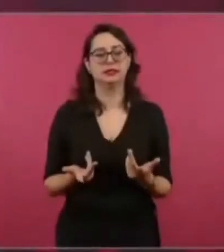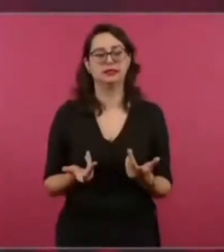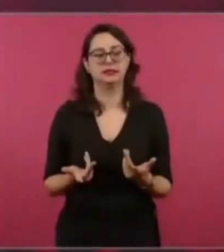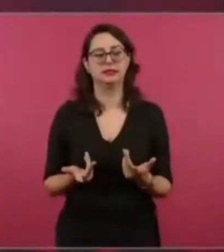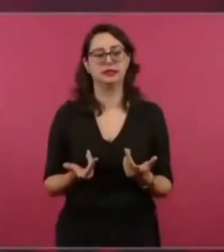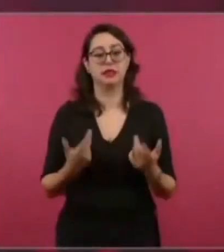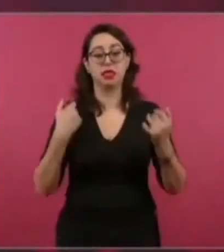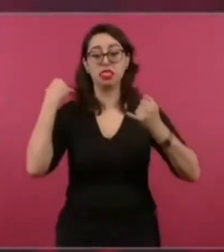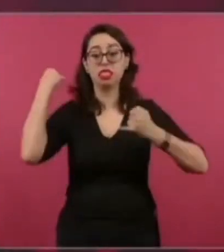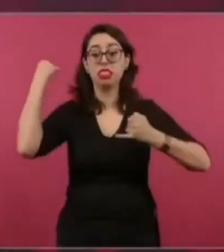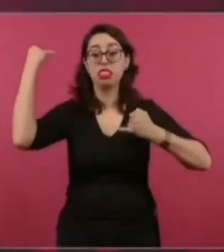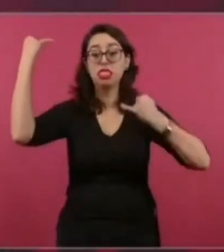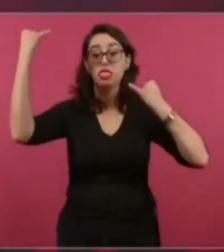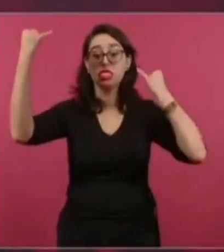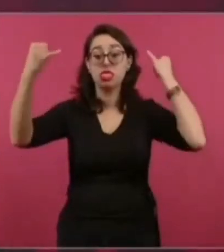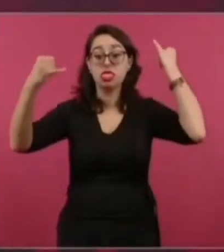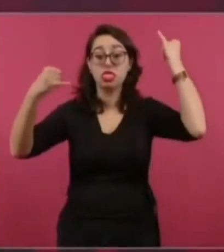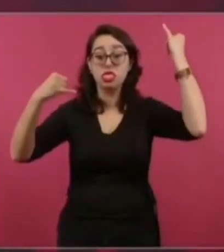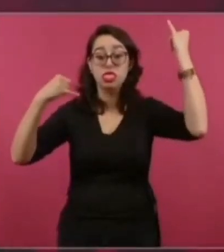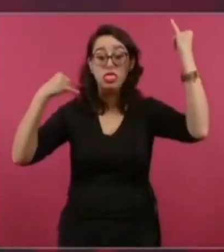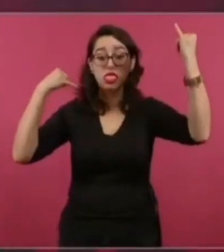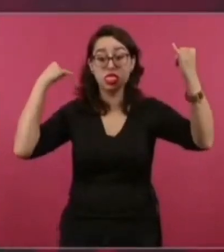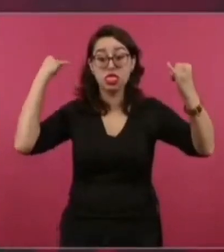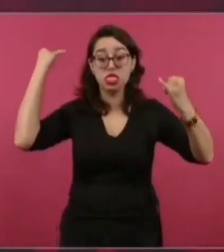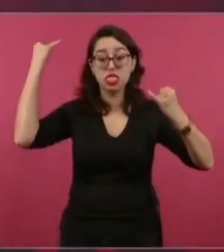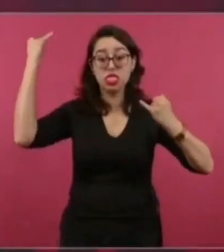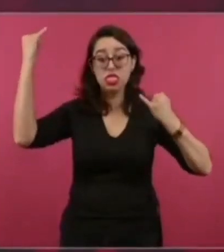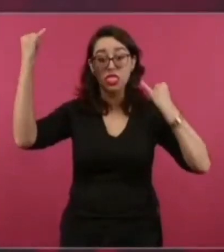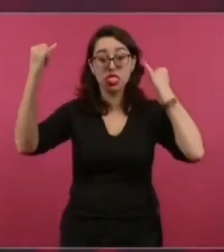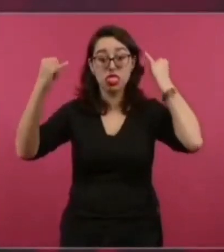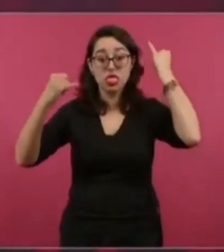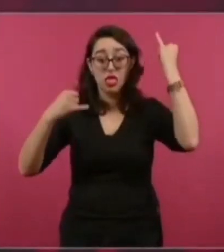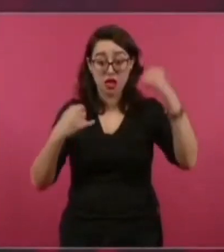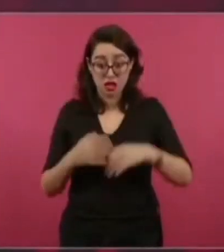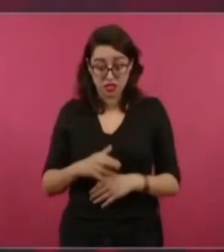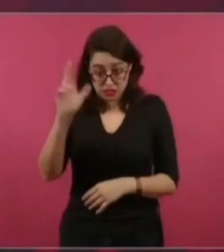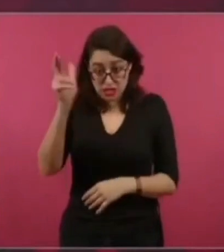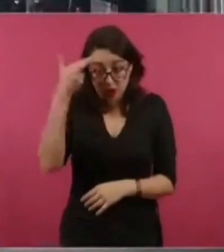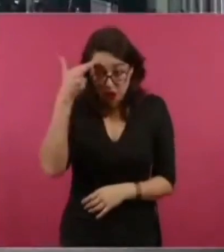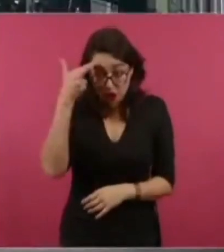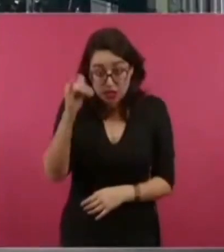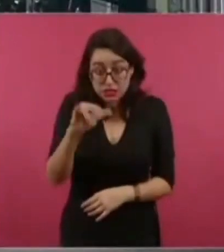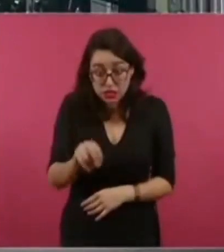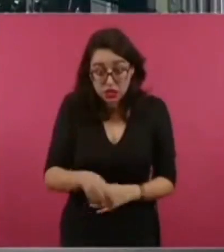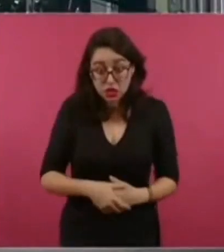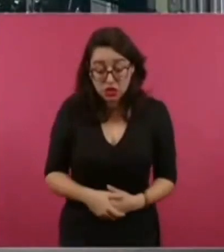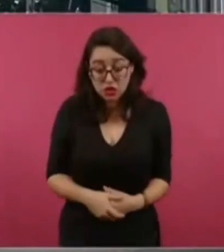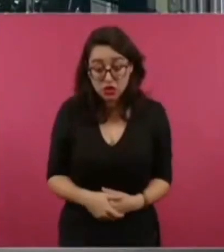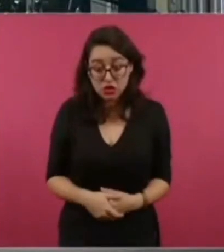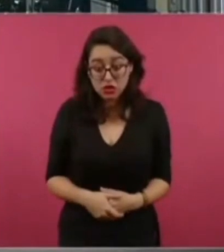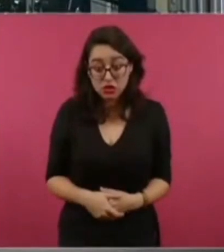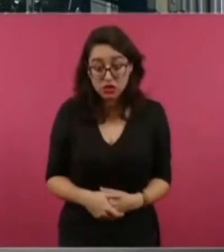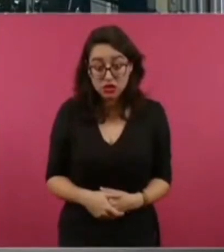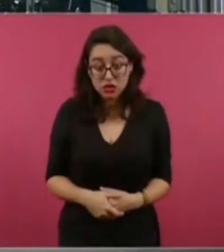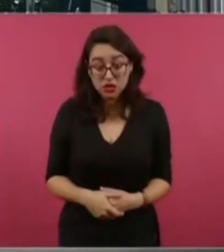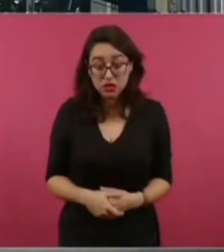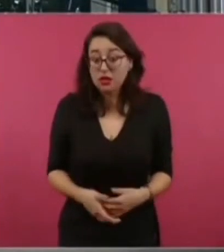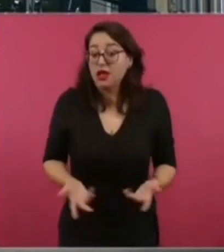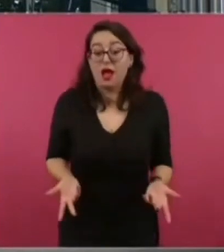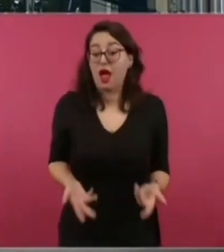independientemente si se es comunista o judío o católico o